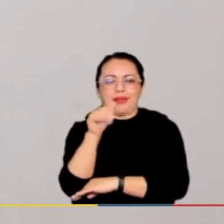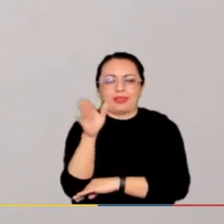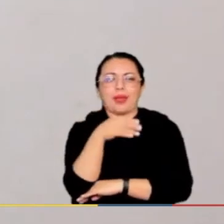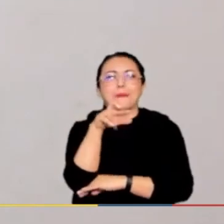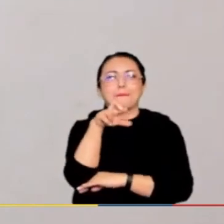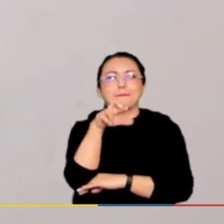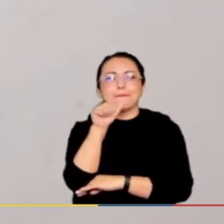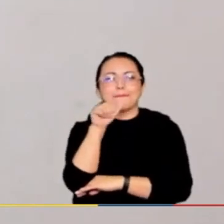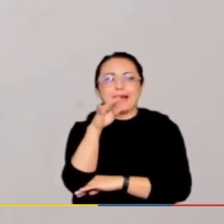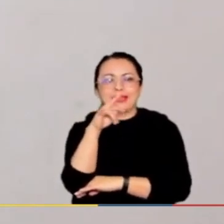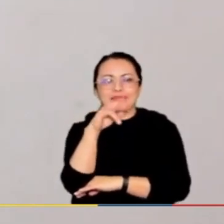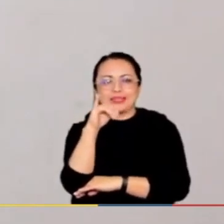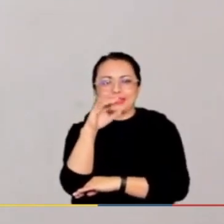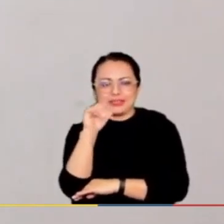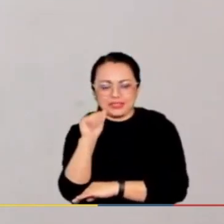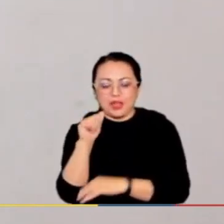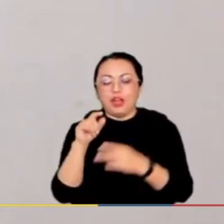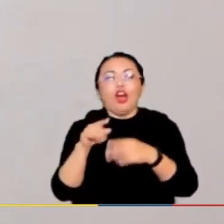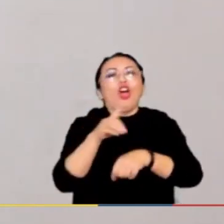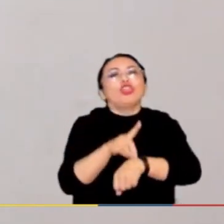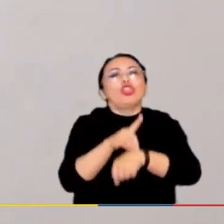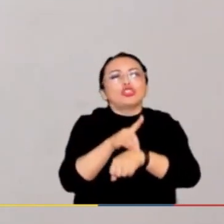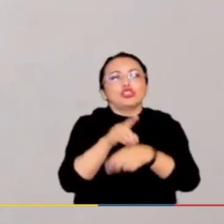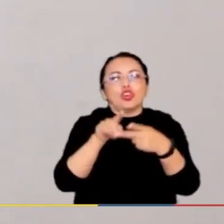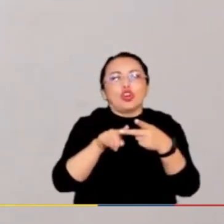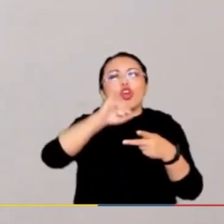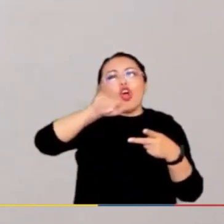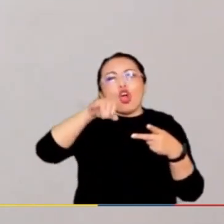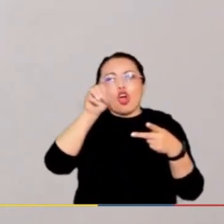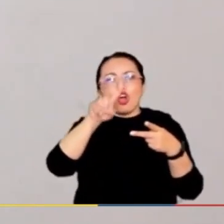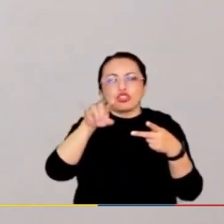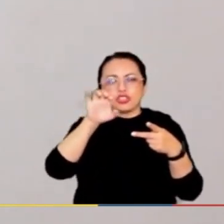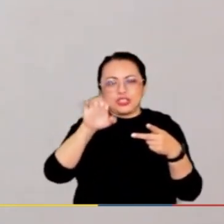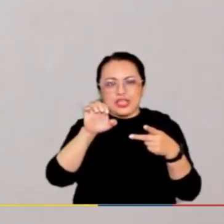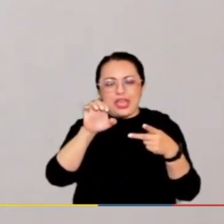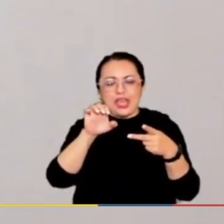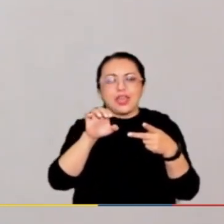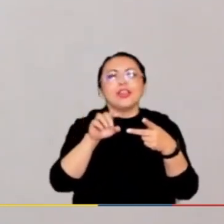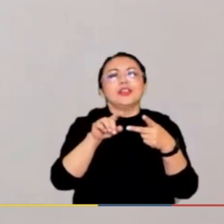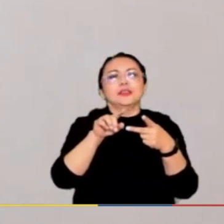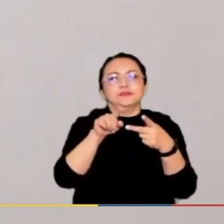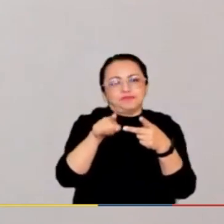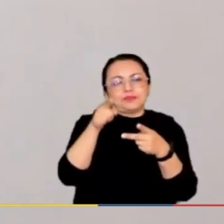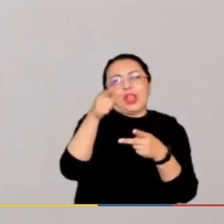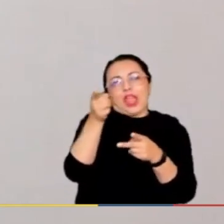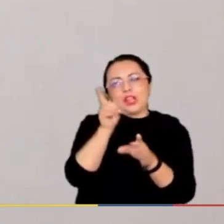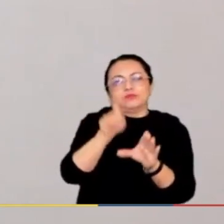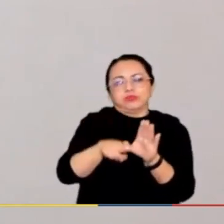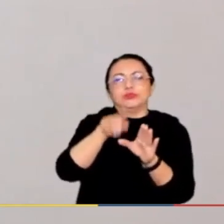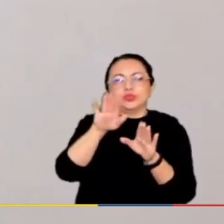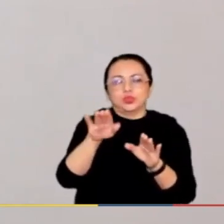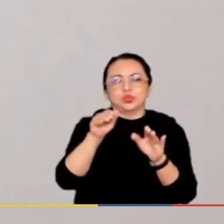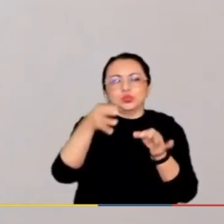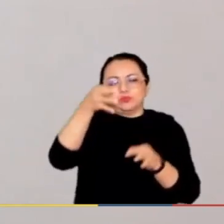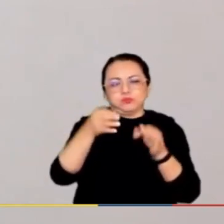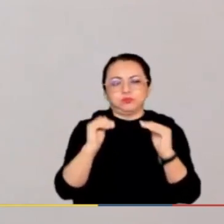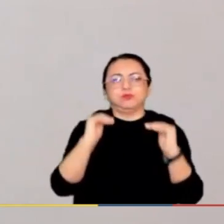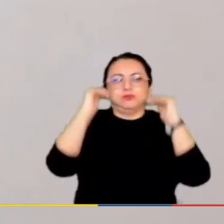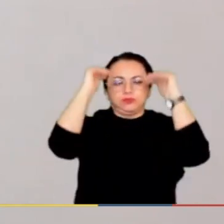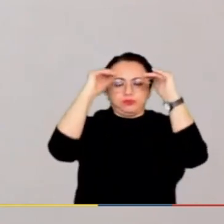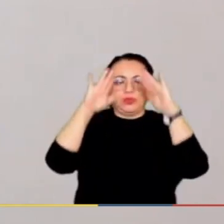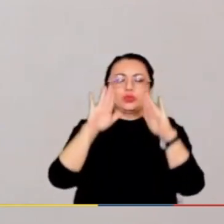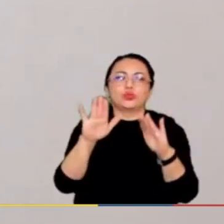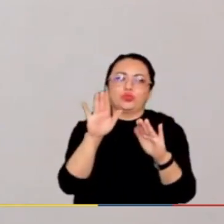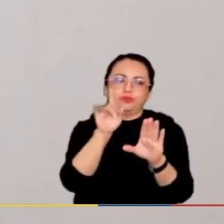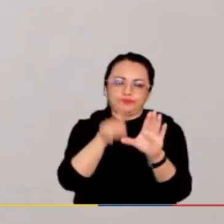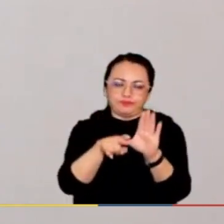La acompañan los doctores José Domingo Roncancio Patiño, él es magistrado auxiliar adscrito al despacho del señor magistrado Octavio Augusto